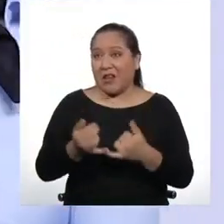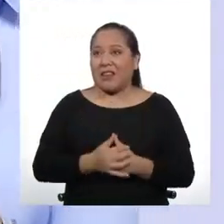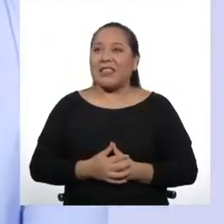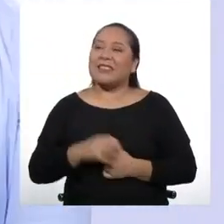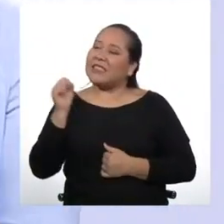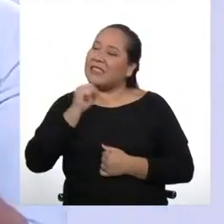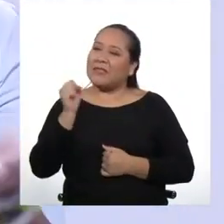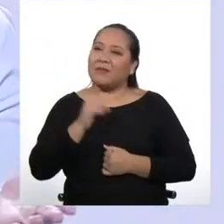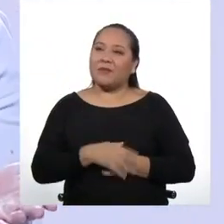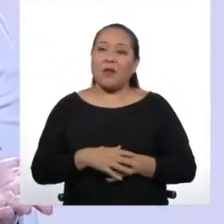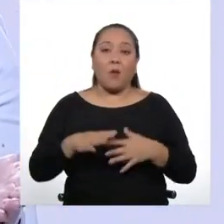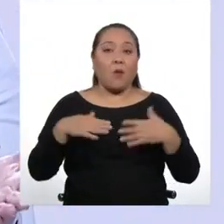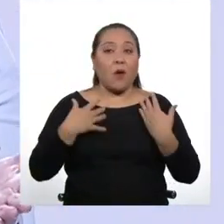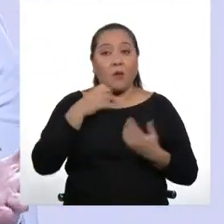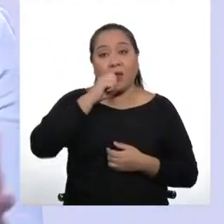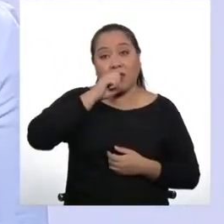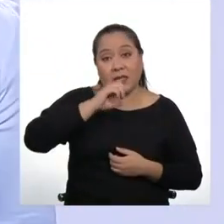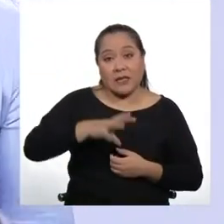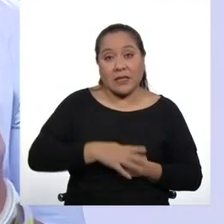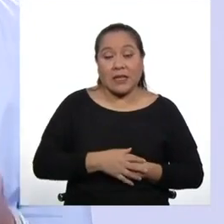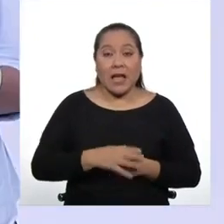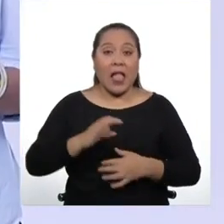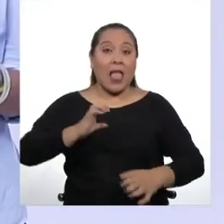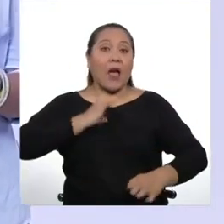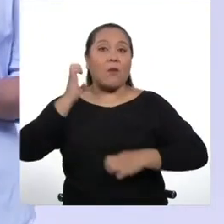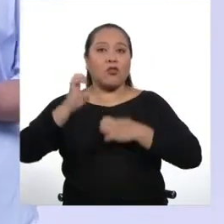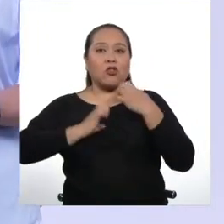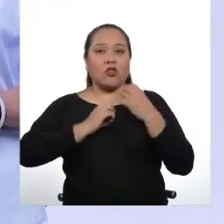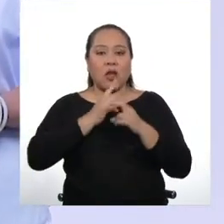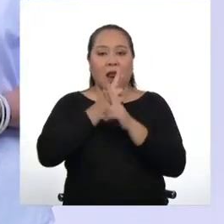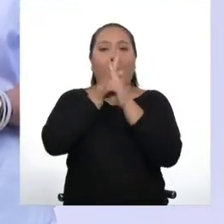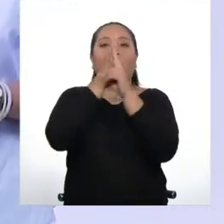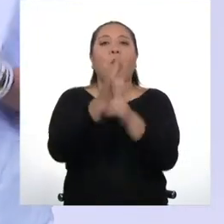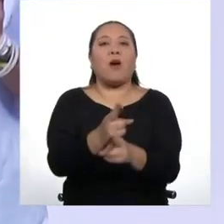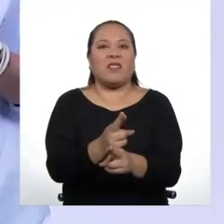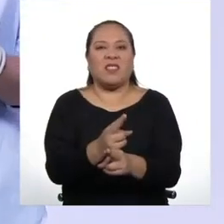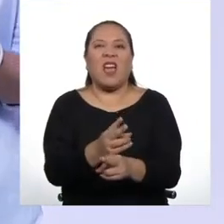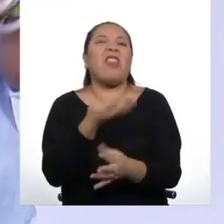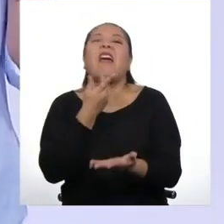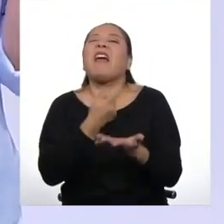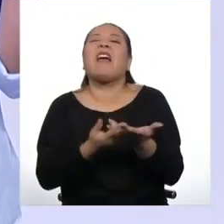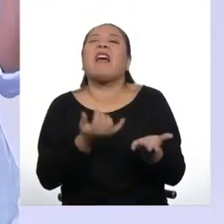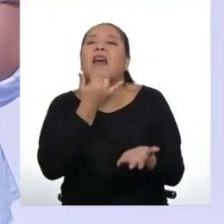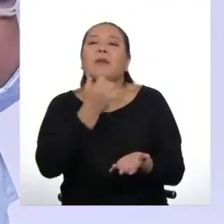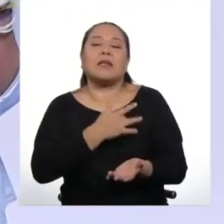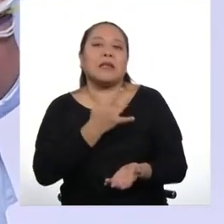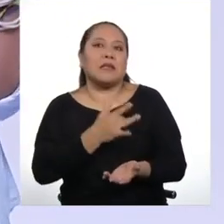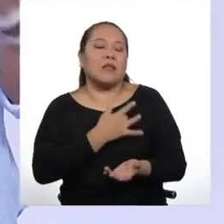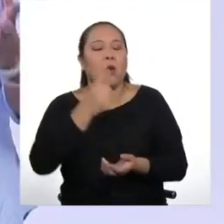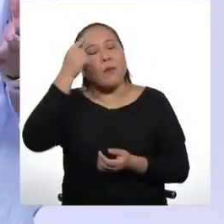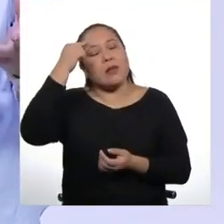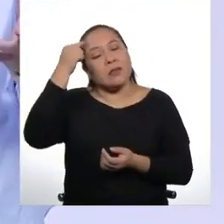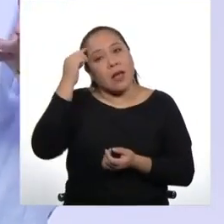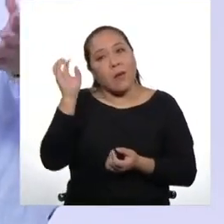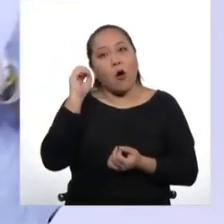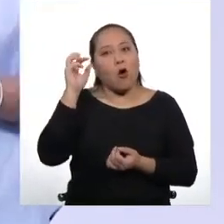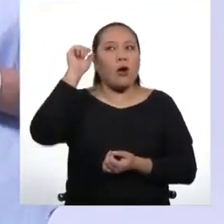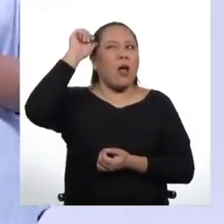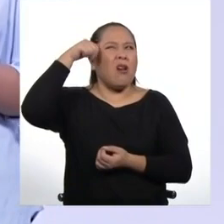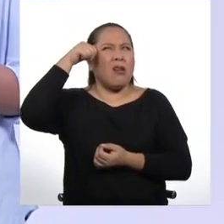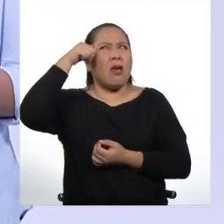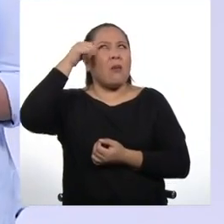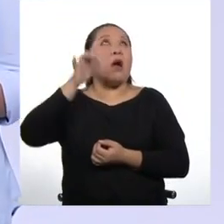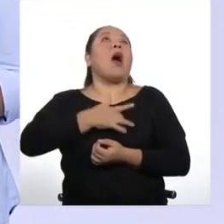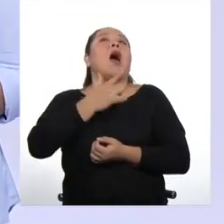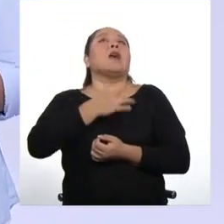Sí, profe. Podemos decir que las emociones son reacciones que experimentamos cuando nos sucede, pensamos o recordamos algo y